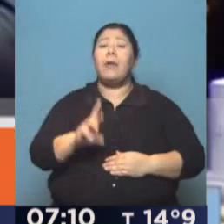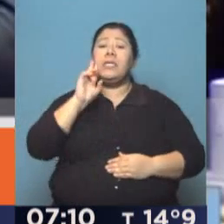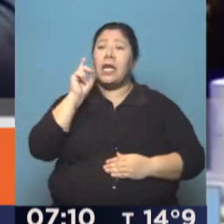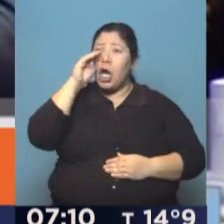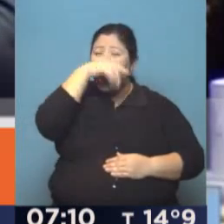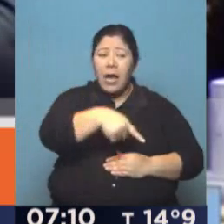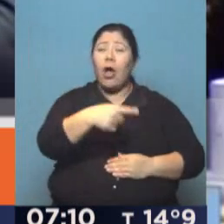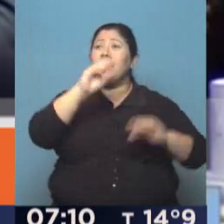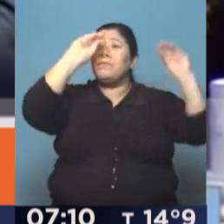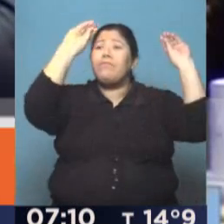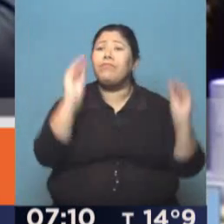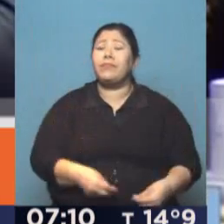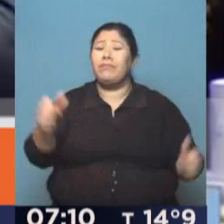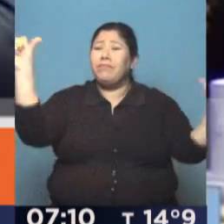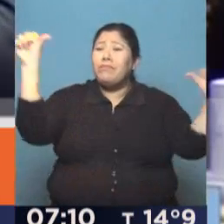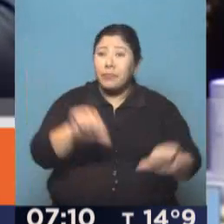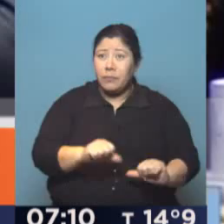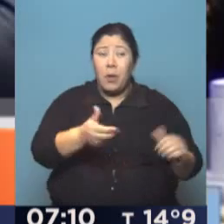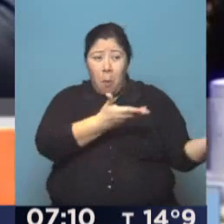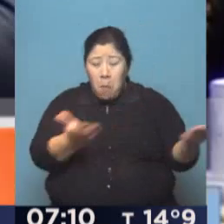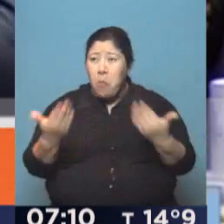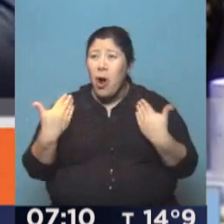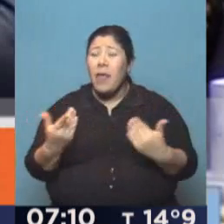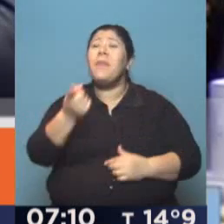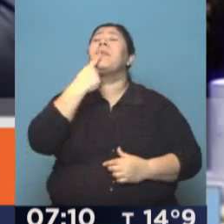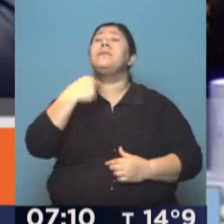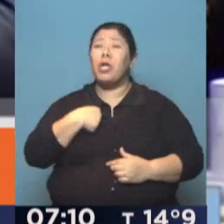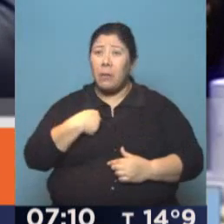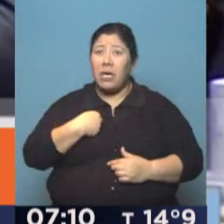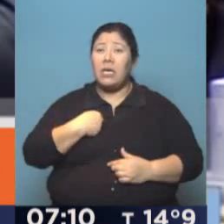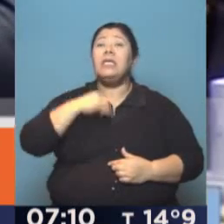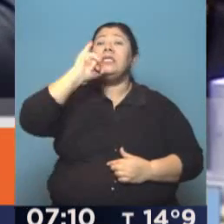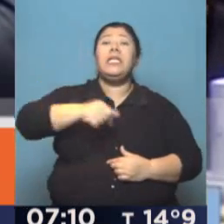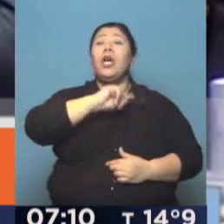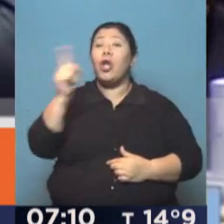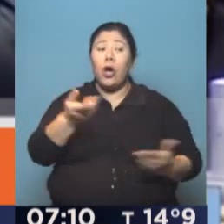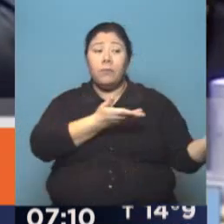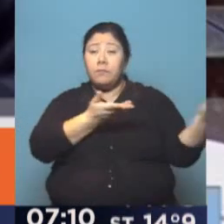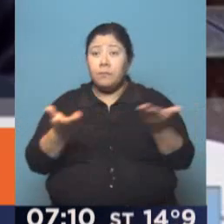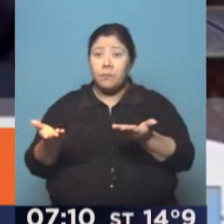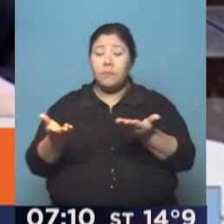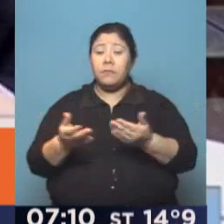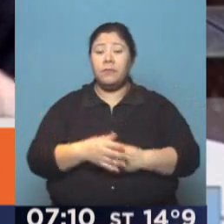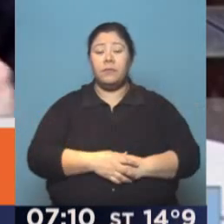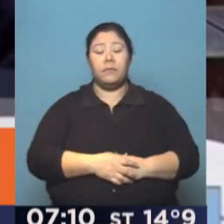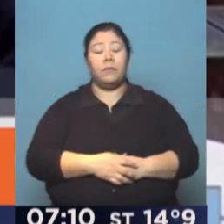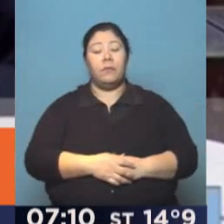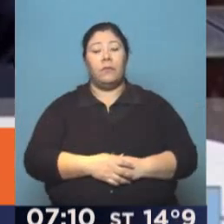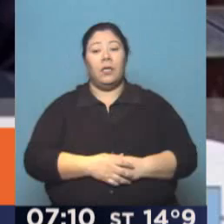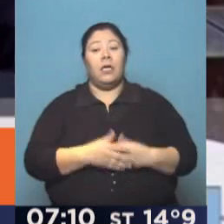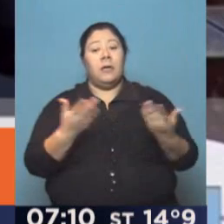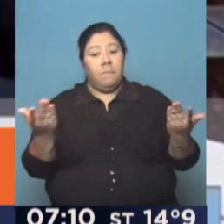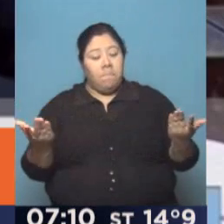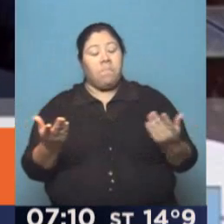fundiendo? ¿No puede recibirlo? Respóndame, ¿los van a recibir o no los van a recibir? Compartimos